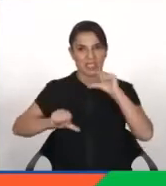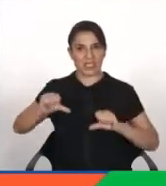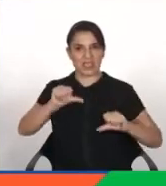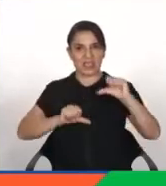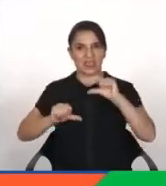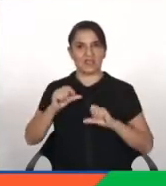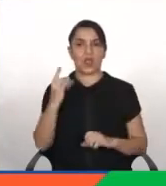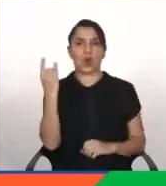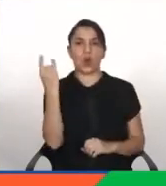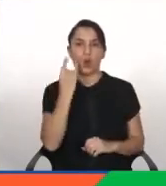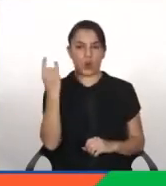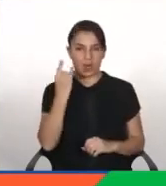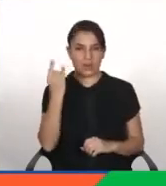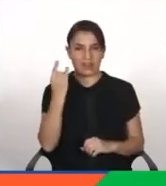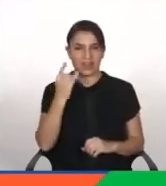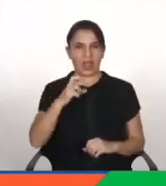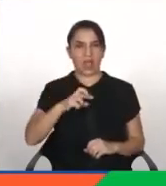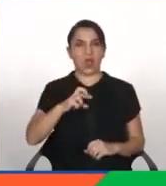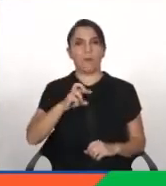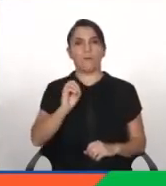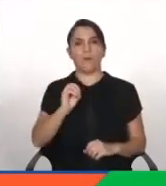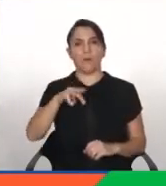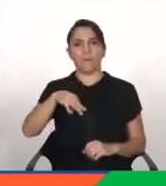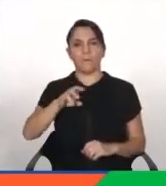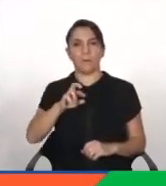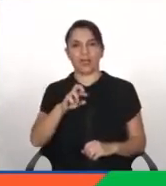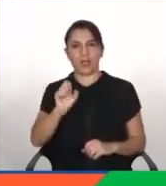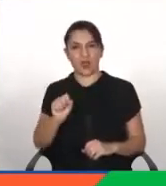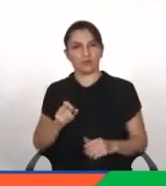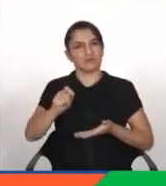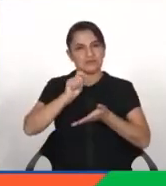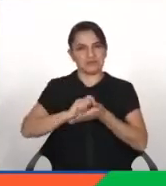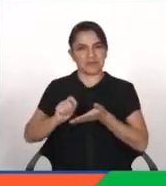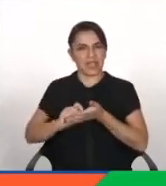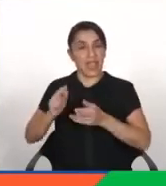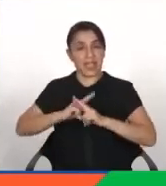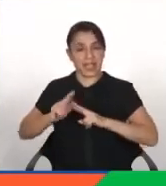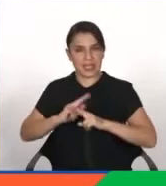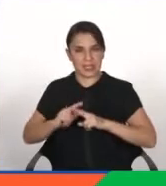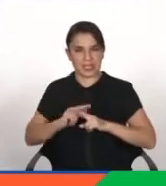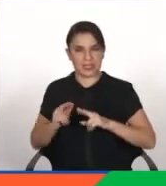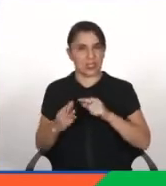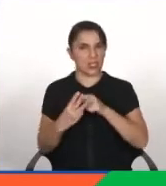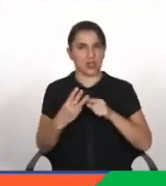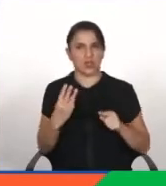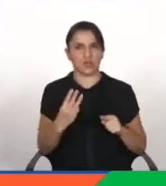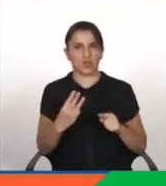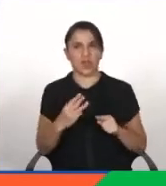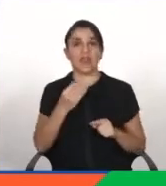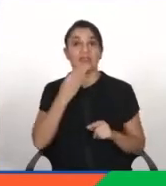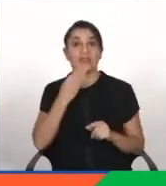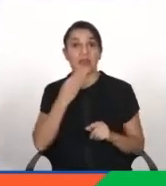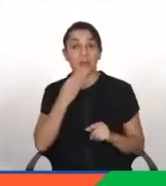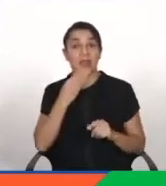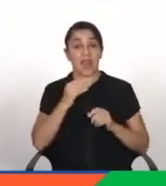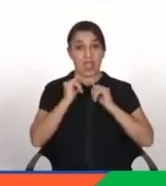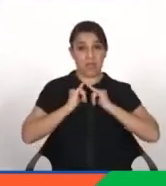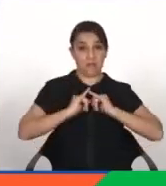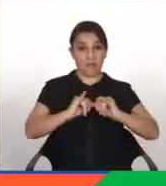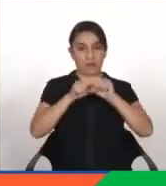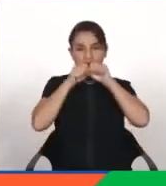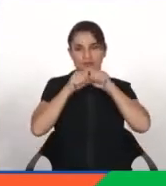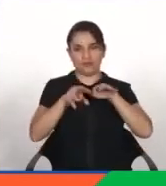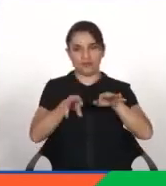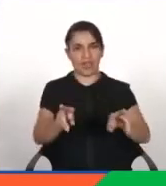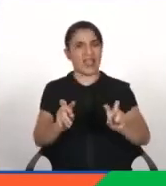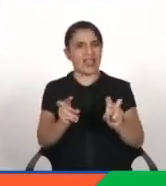de Pompeu Fabra. Es además co-creadora de Tres Pies al Gato y un podcast en el que se plantean y se